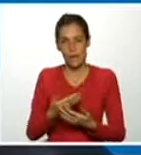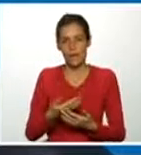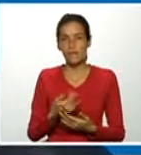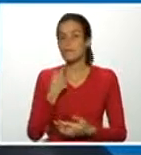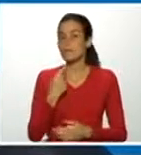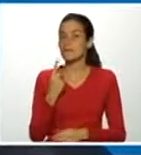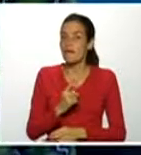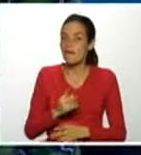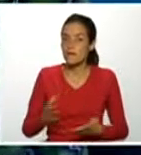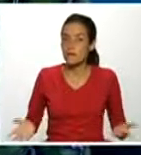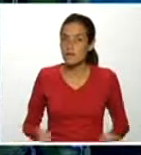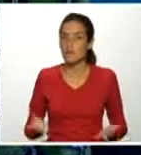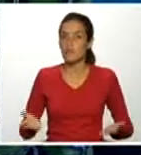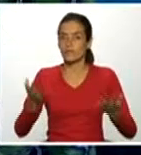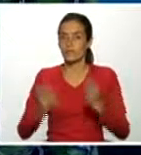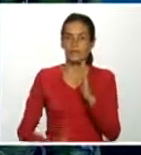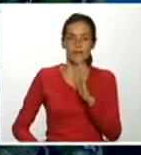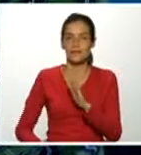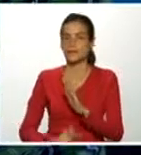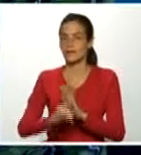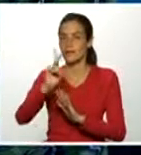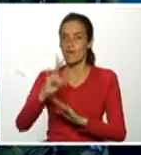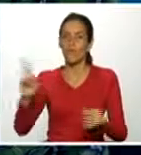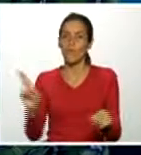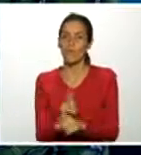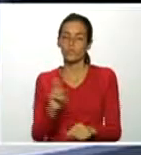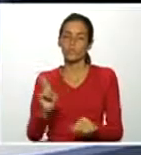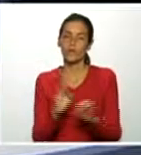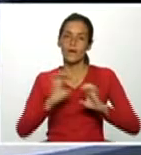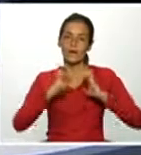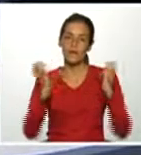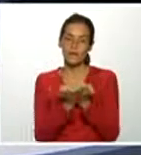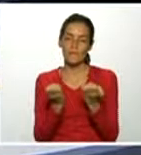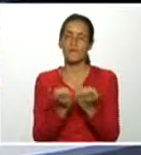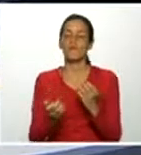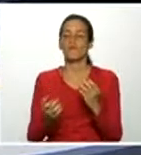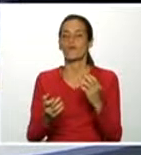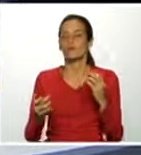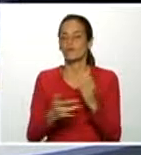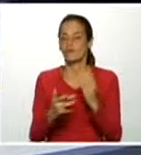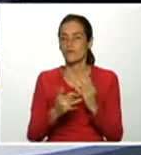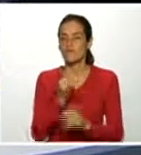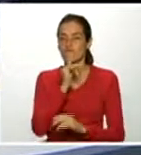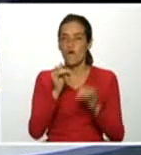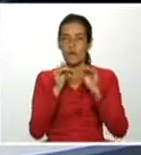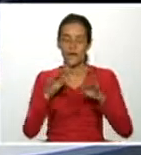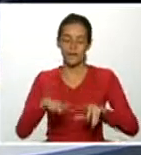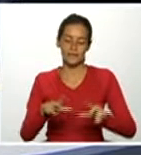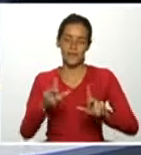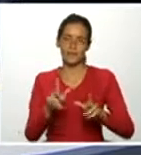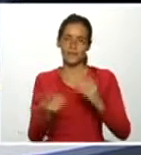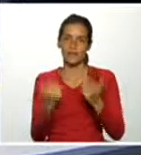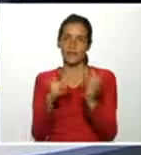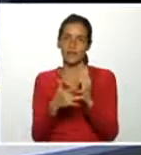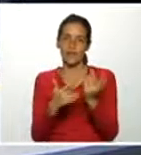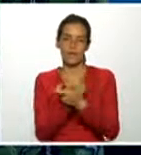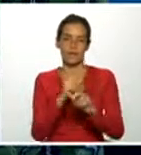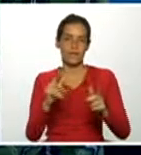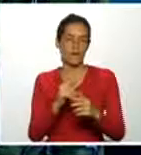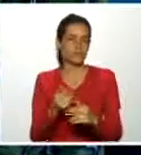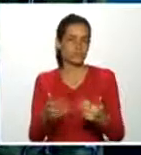se debe impulsar el desarrollo y uso de equipos electrónicos y aplicaciones informáticas en tecnologías libres y